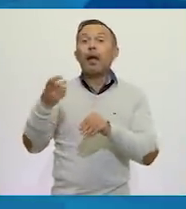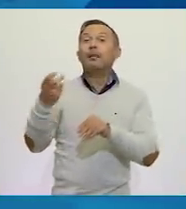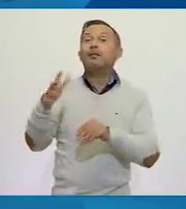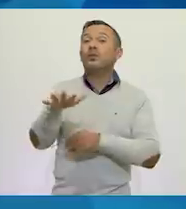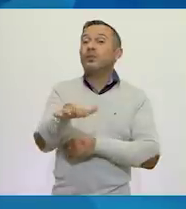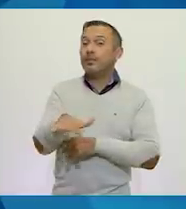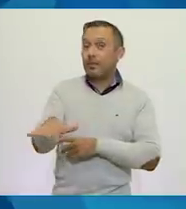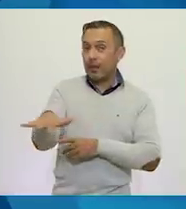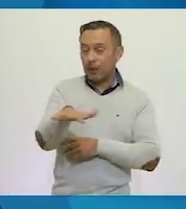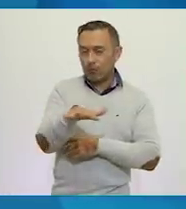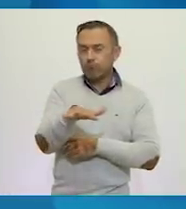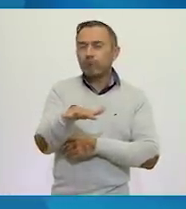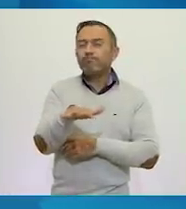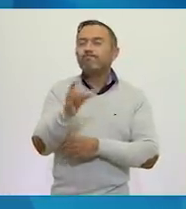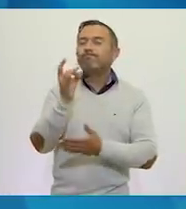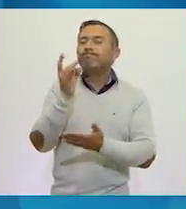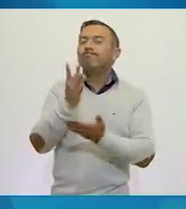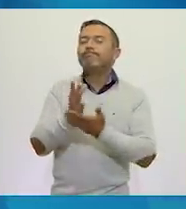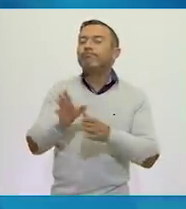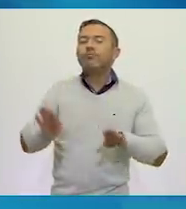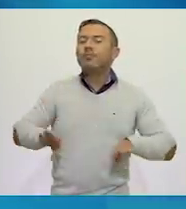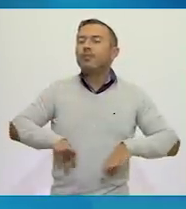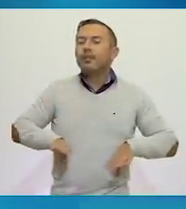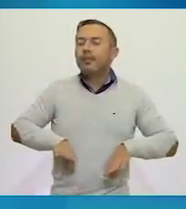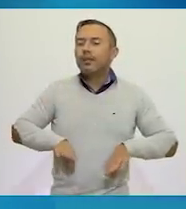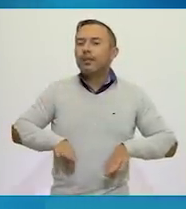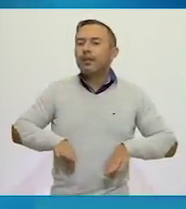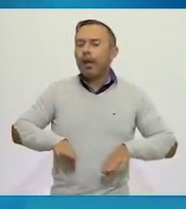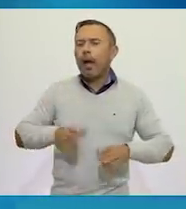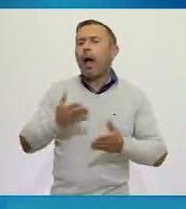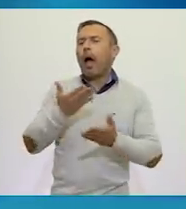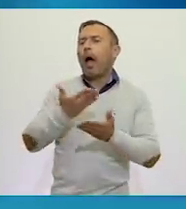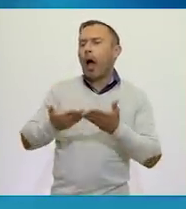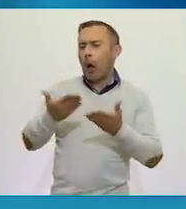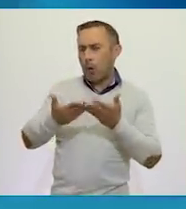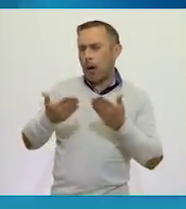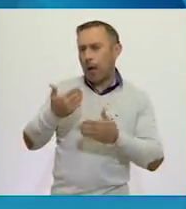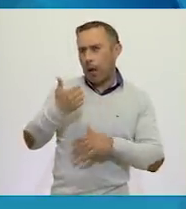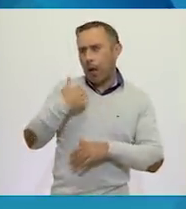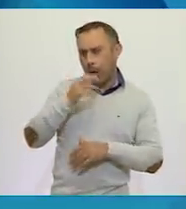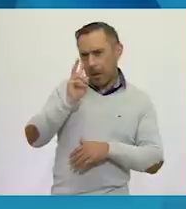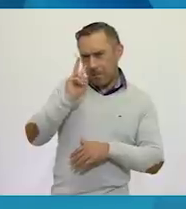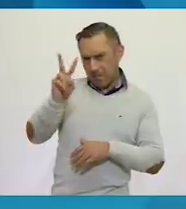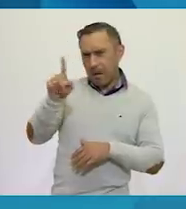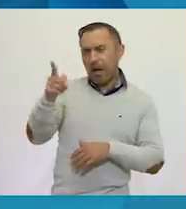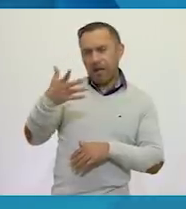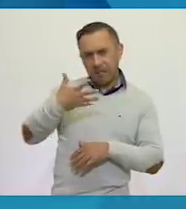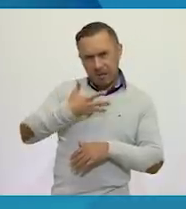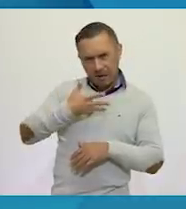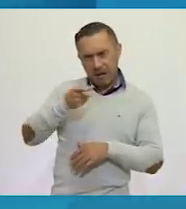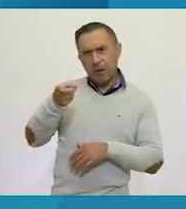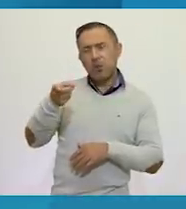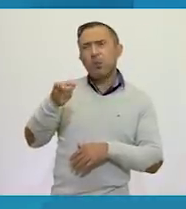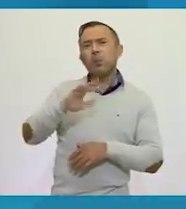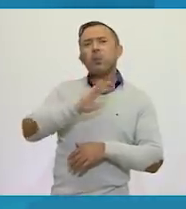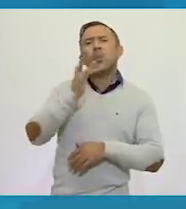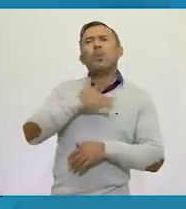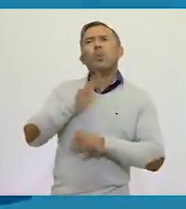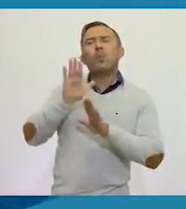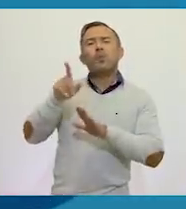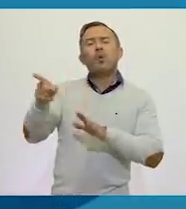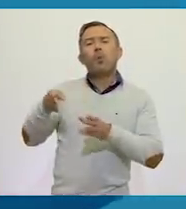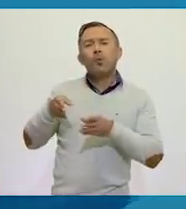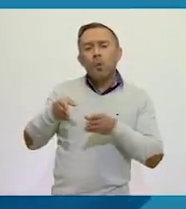región y que se puede todavía observar en el lugar, pues todavía puedes encontrar los caminos